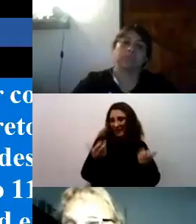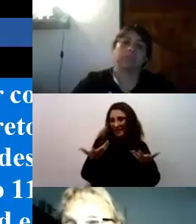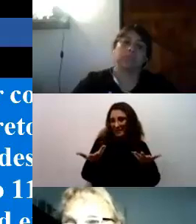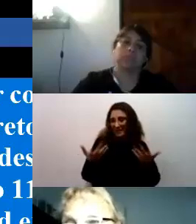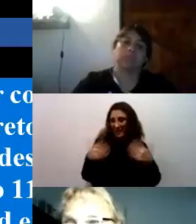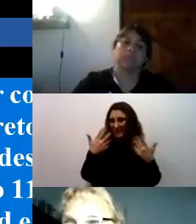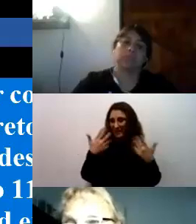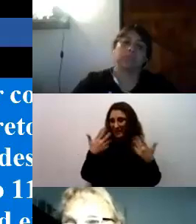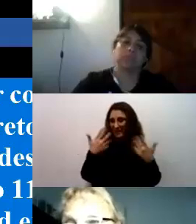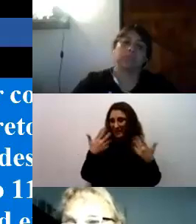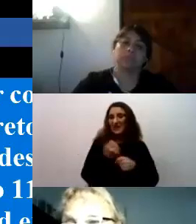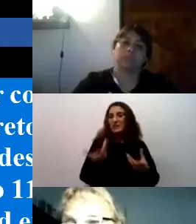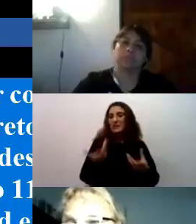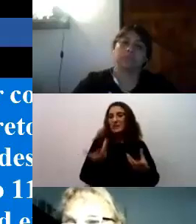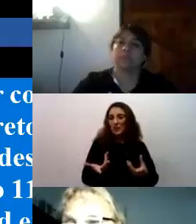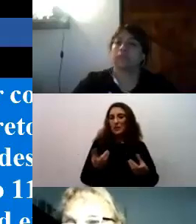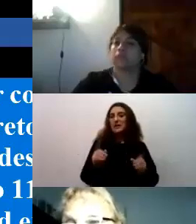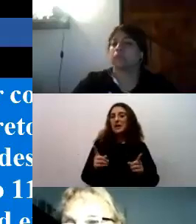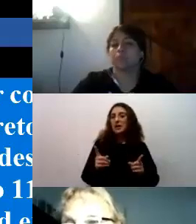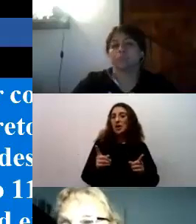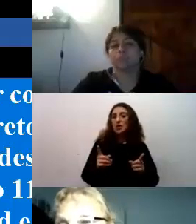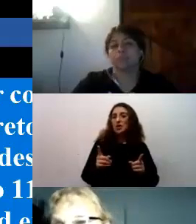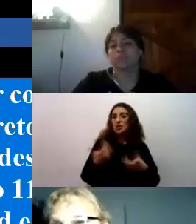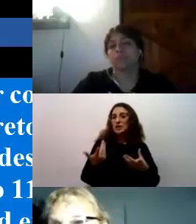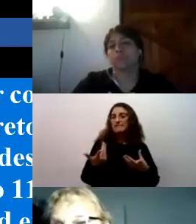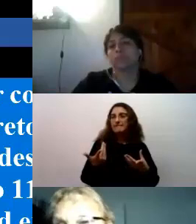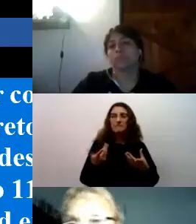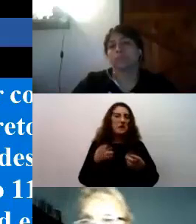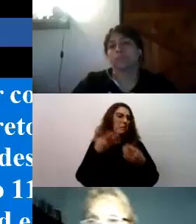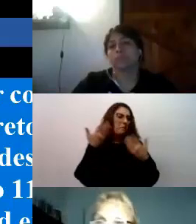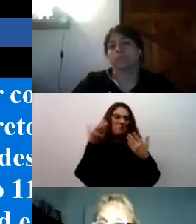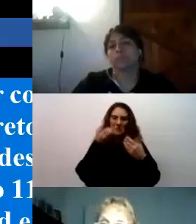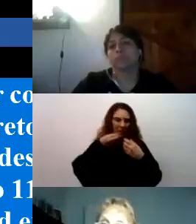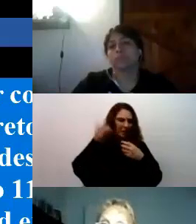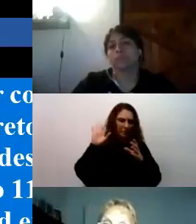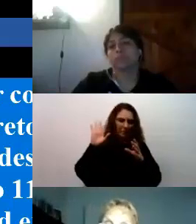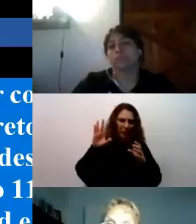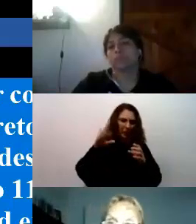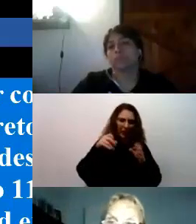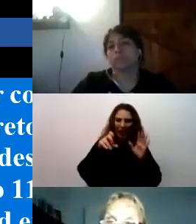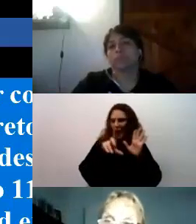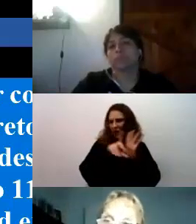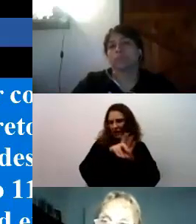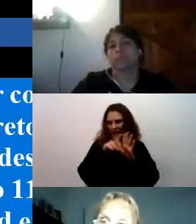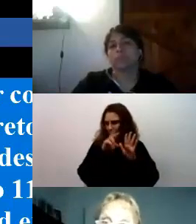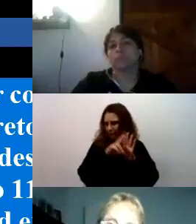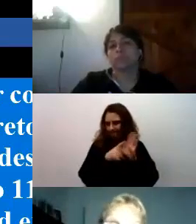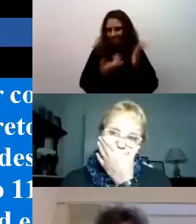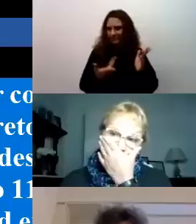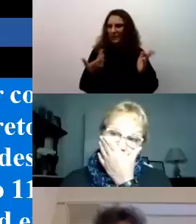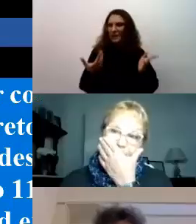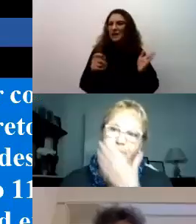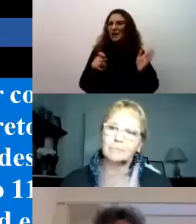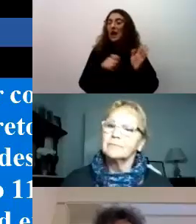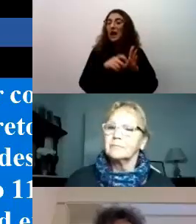efecto, con independencia de cualquier consideración en torno a la legitimidad de este decreto, que no es materia